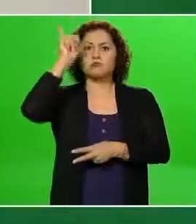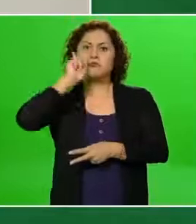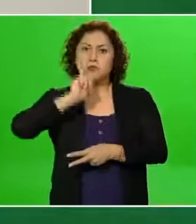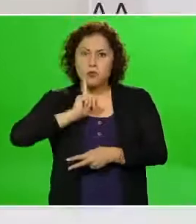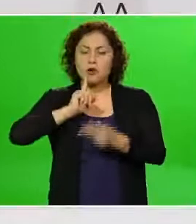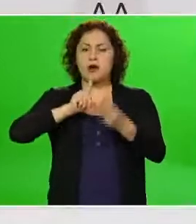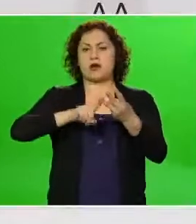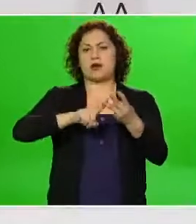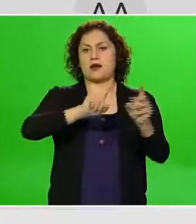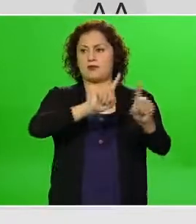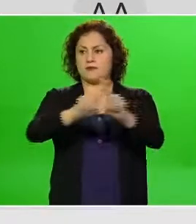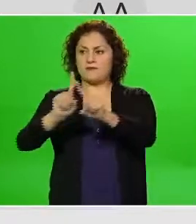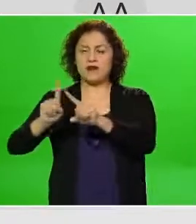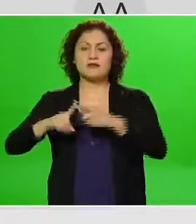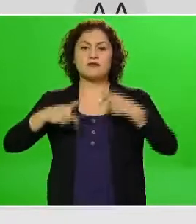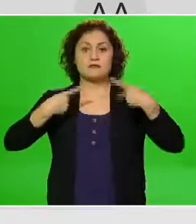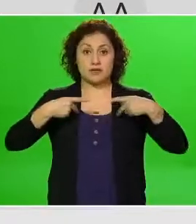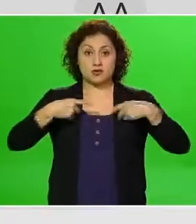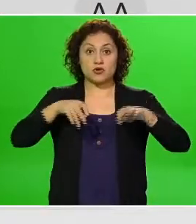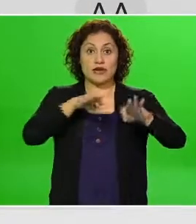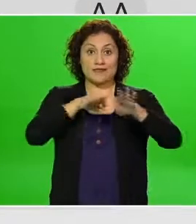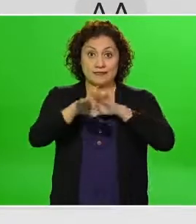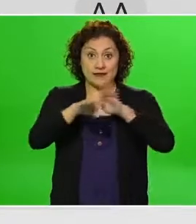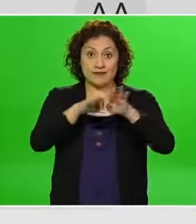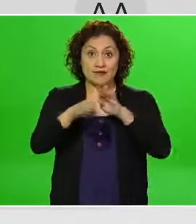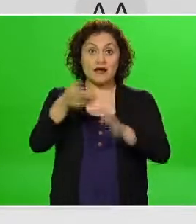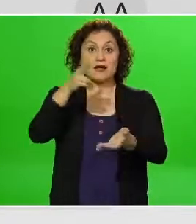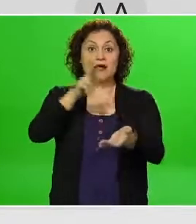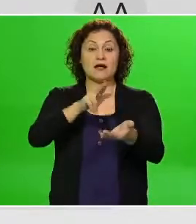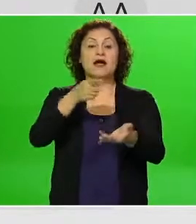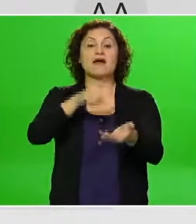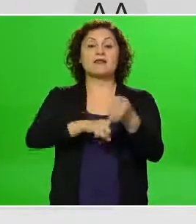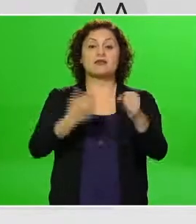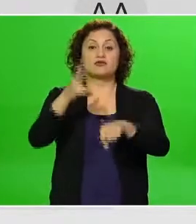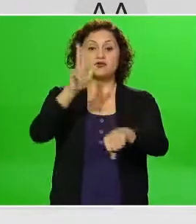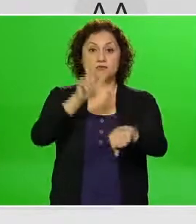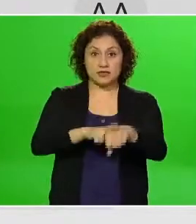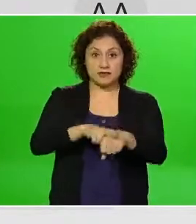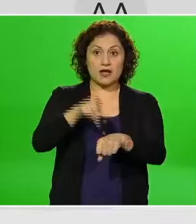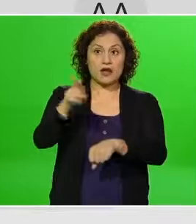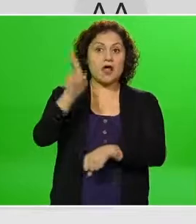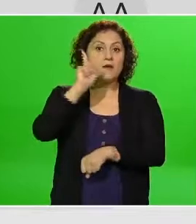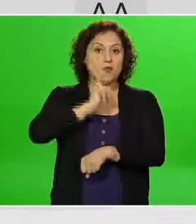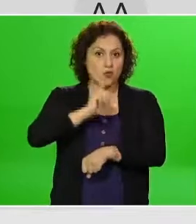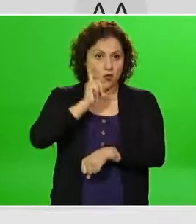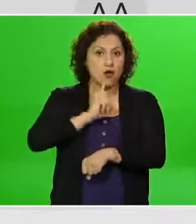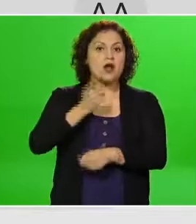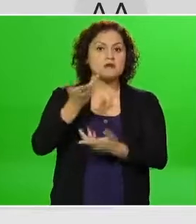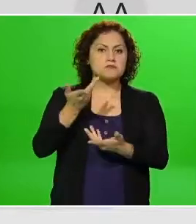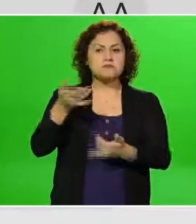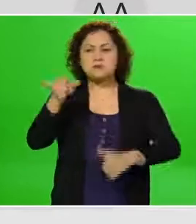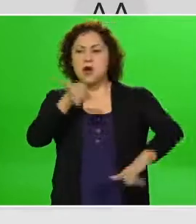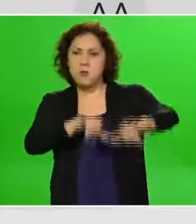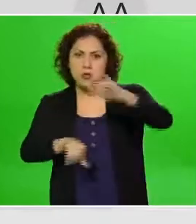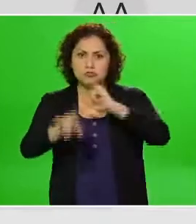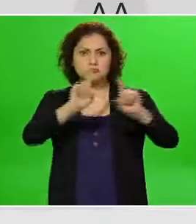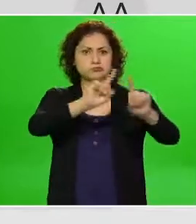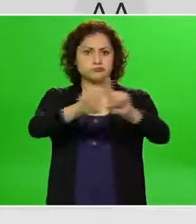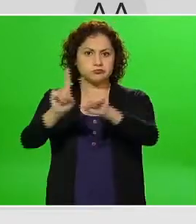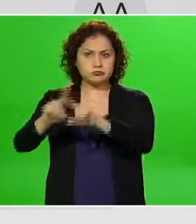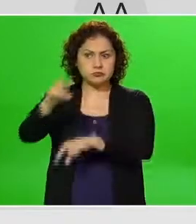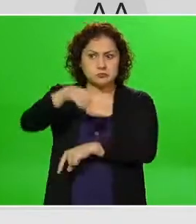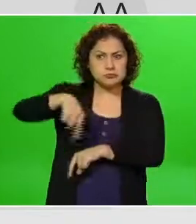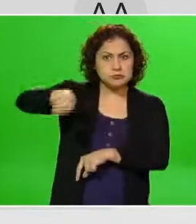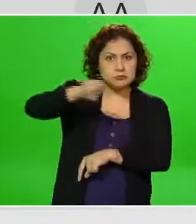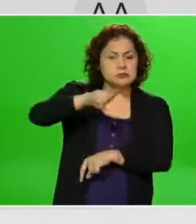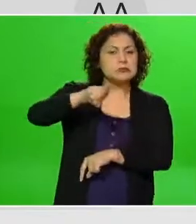que laboraba en algunas otras áreas del hospital, químicas, por ejemplo, trabajadoras sociales, pues que en su momento se